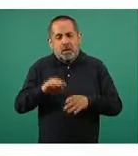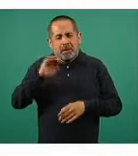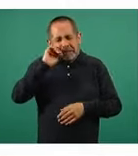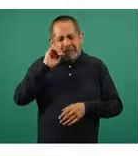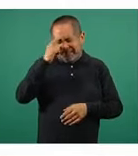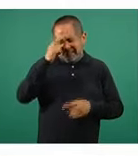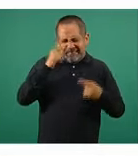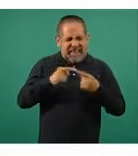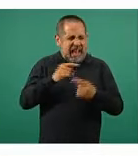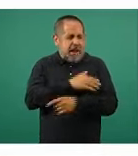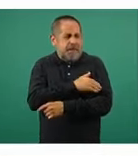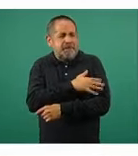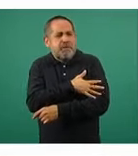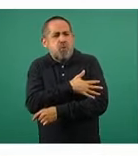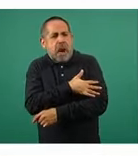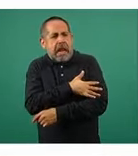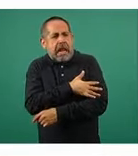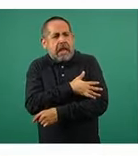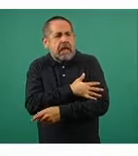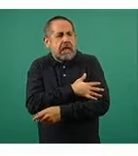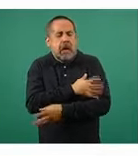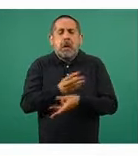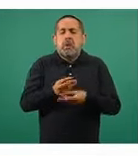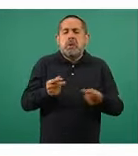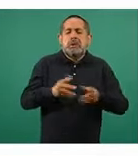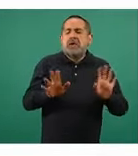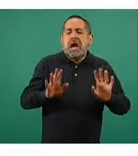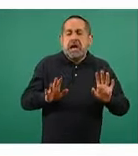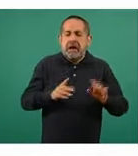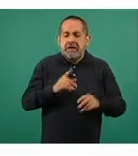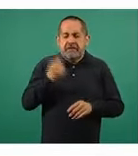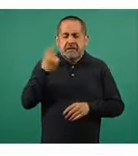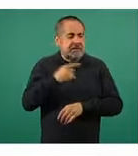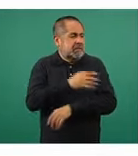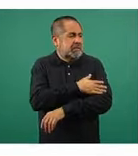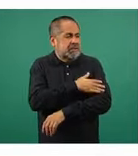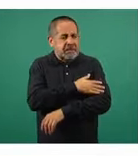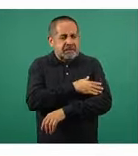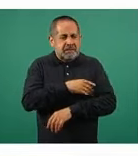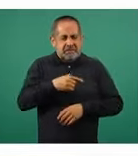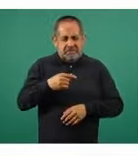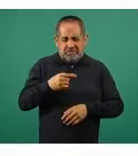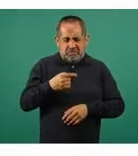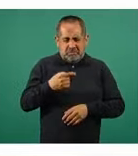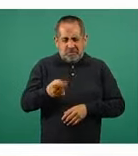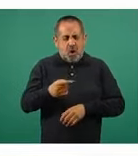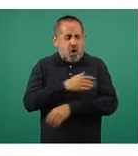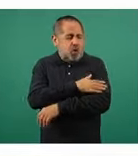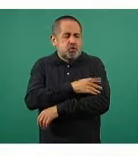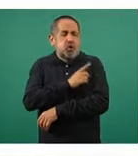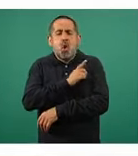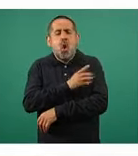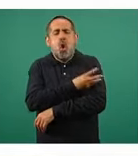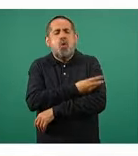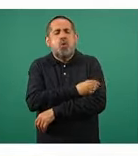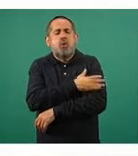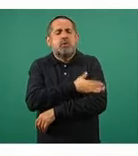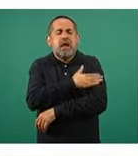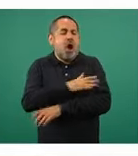reacciones locales, temporales, que en prácticamente todas de ellas resuelven ya sea por sí solas o con